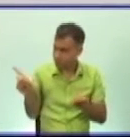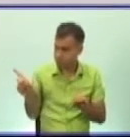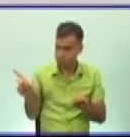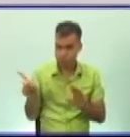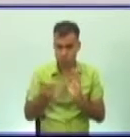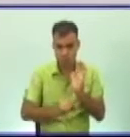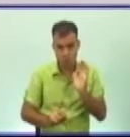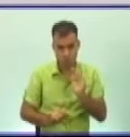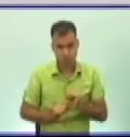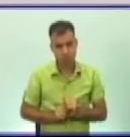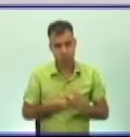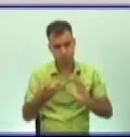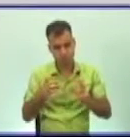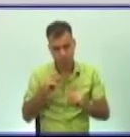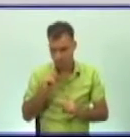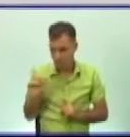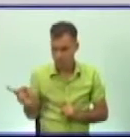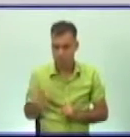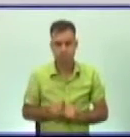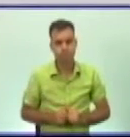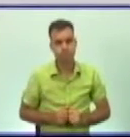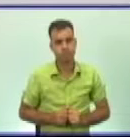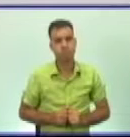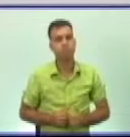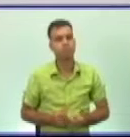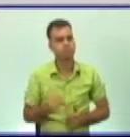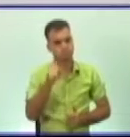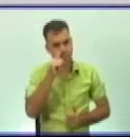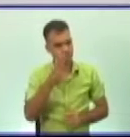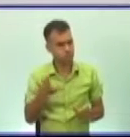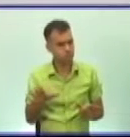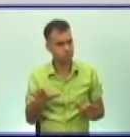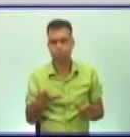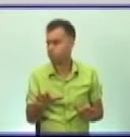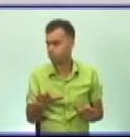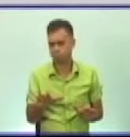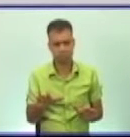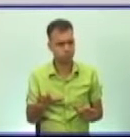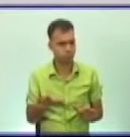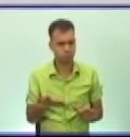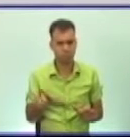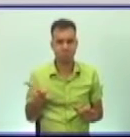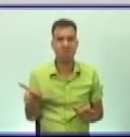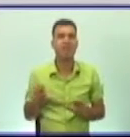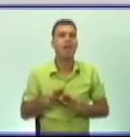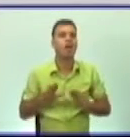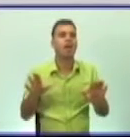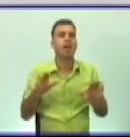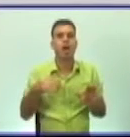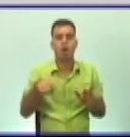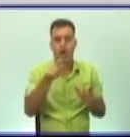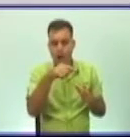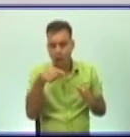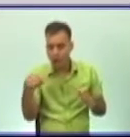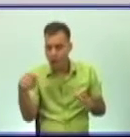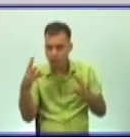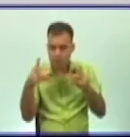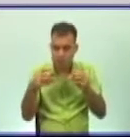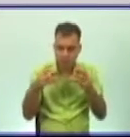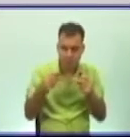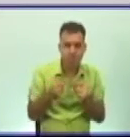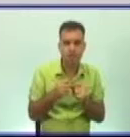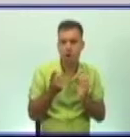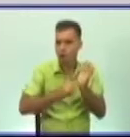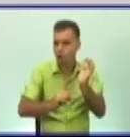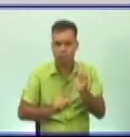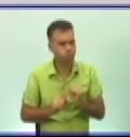tendría esta expresión. Pero no hemos terminado. No es suficiente que usted escriba el valor de la corriente instantánea. Tiene